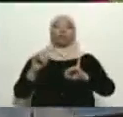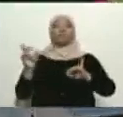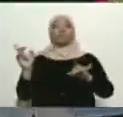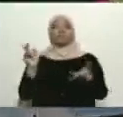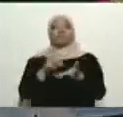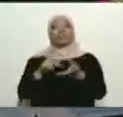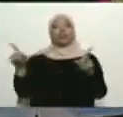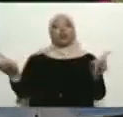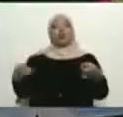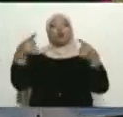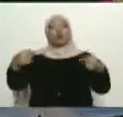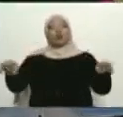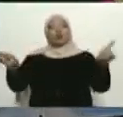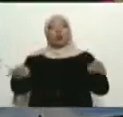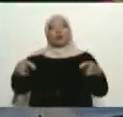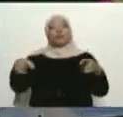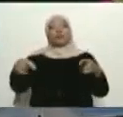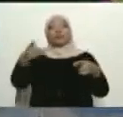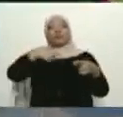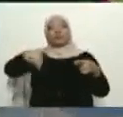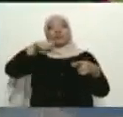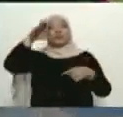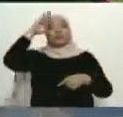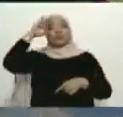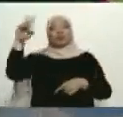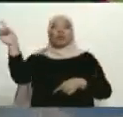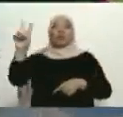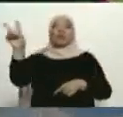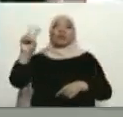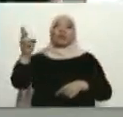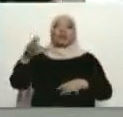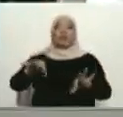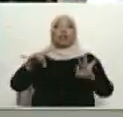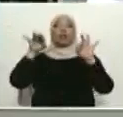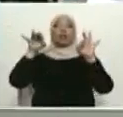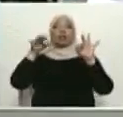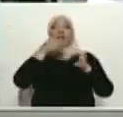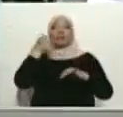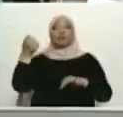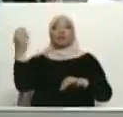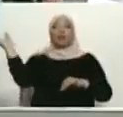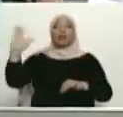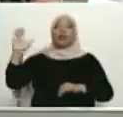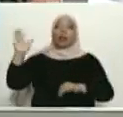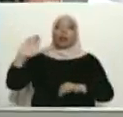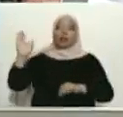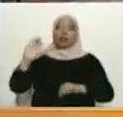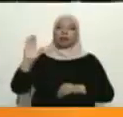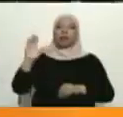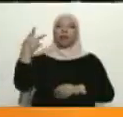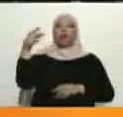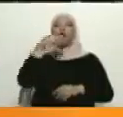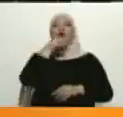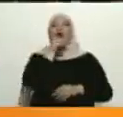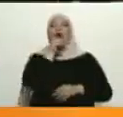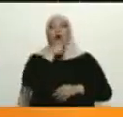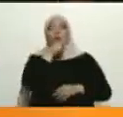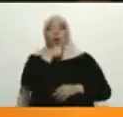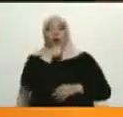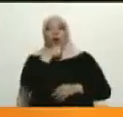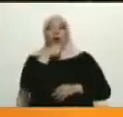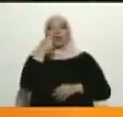unos conciertos en el círculo militar en el salón Venezuela para elegir la madrina caraqueña tanto del adulto mayor y